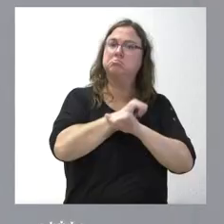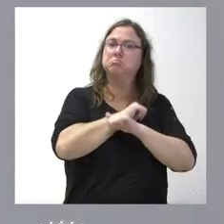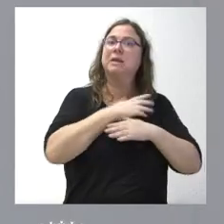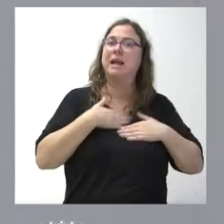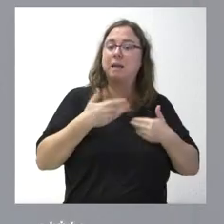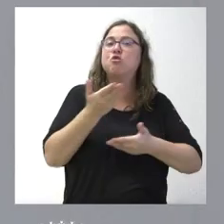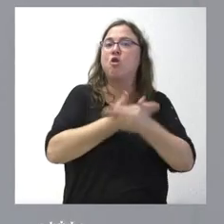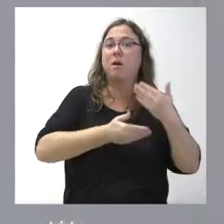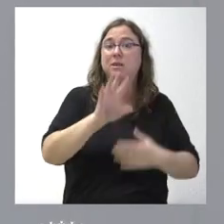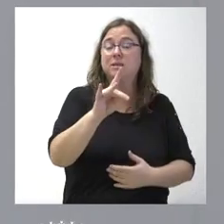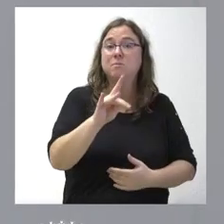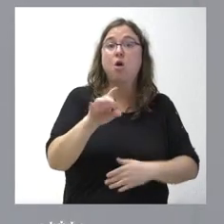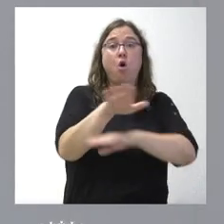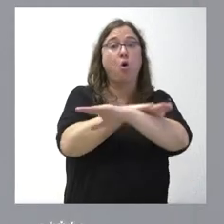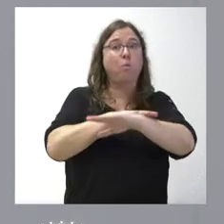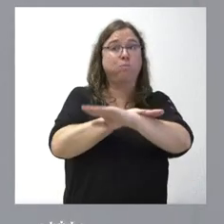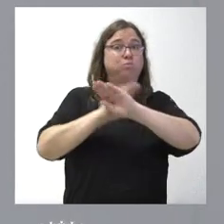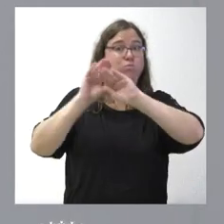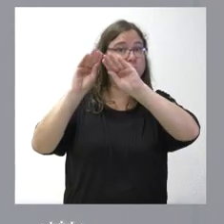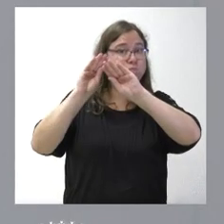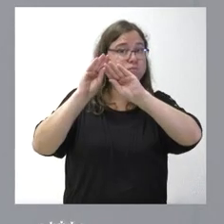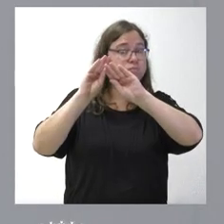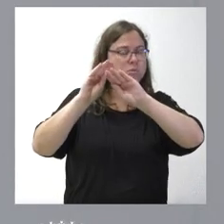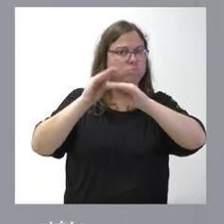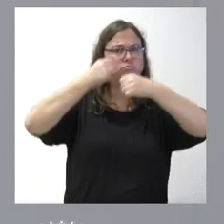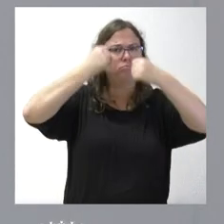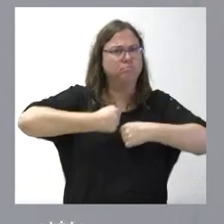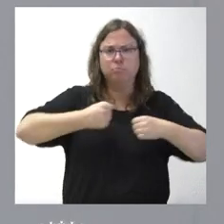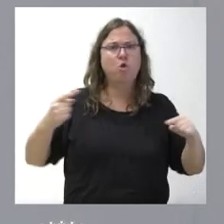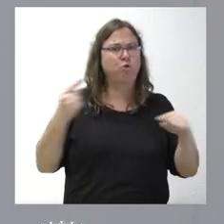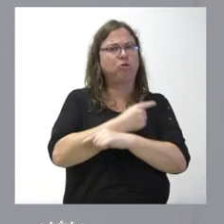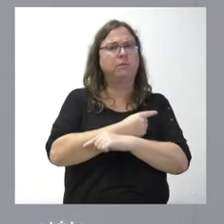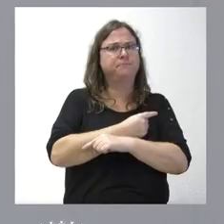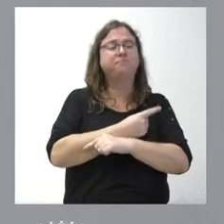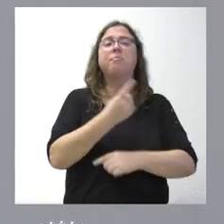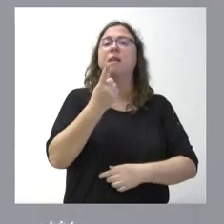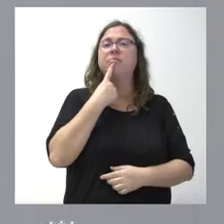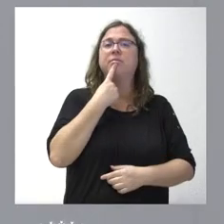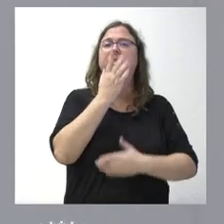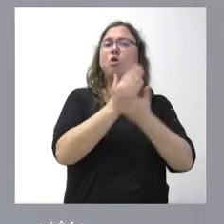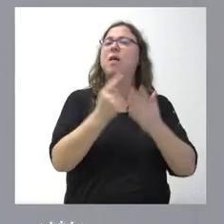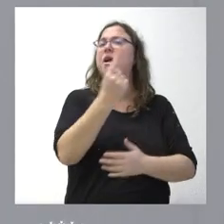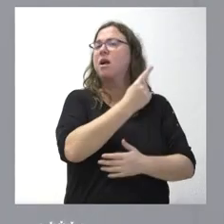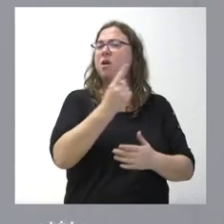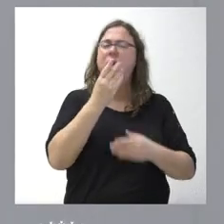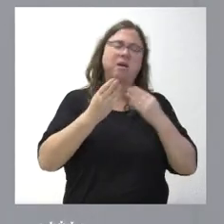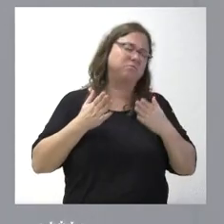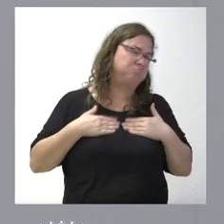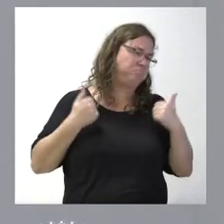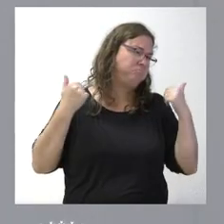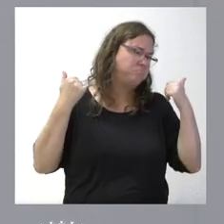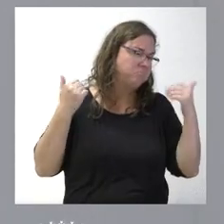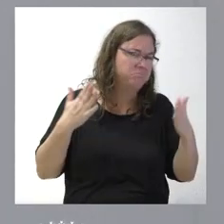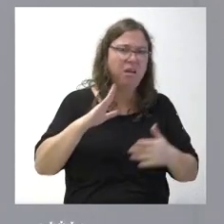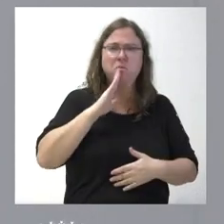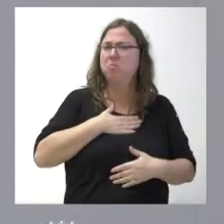colaborar Pero la posición del gobierno ha sido justo todo lo contrario el decir que cada comunidad Autónoma haga lo que le parezca lo que crea